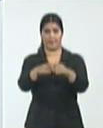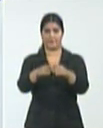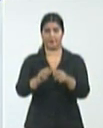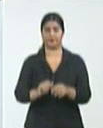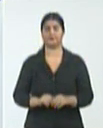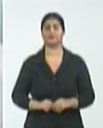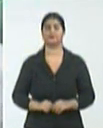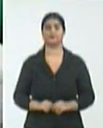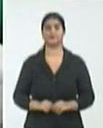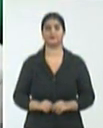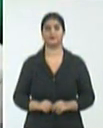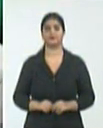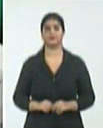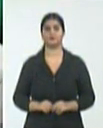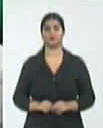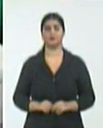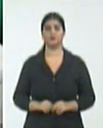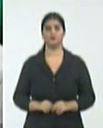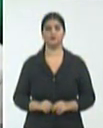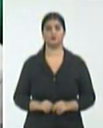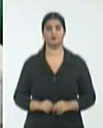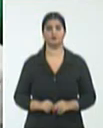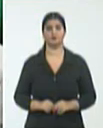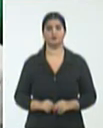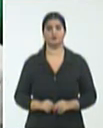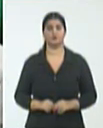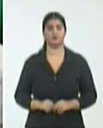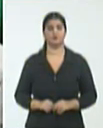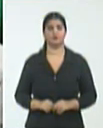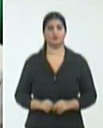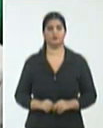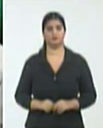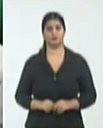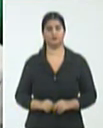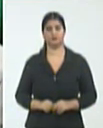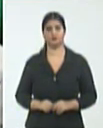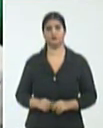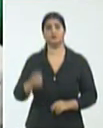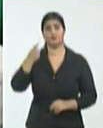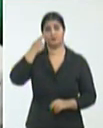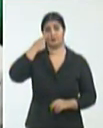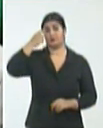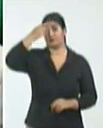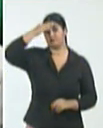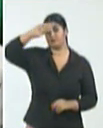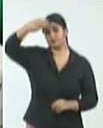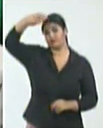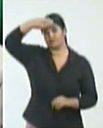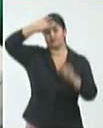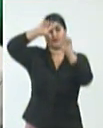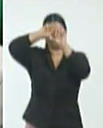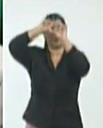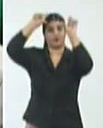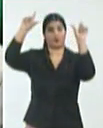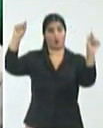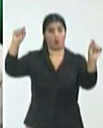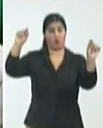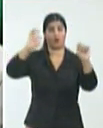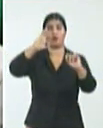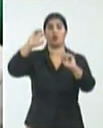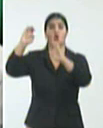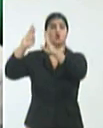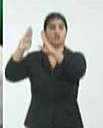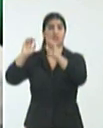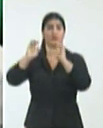Granma. Como ven, el territorio nacional con una transmisión en todas sus provincias y en un